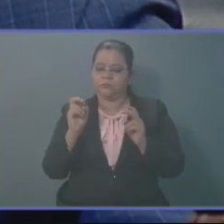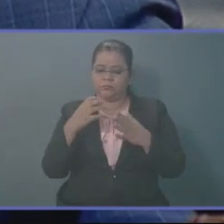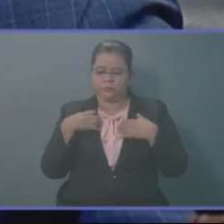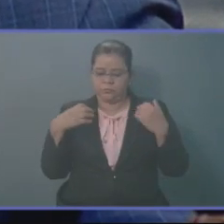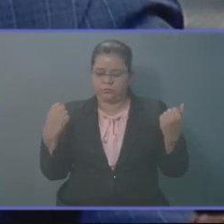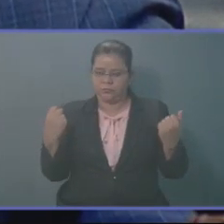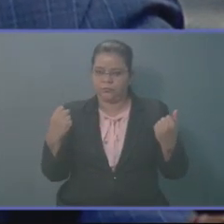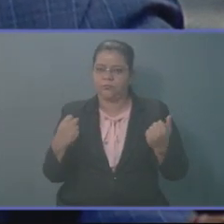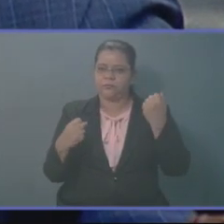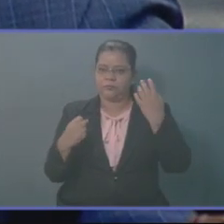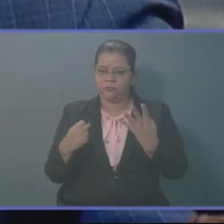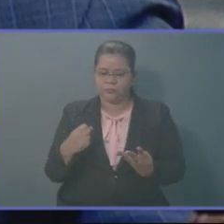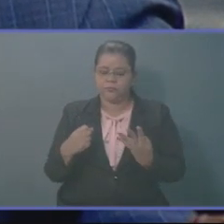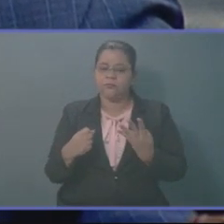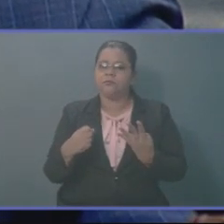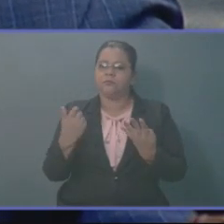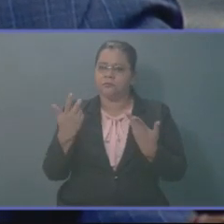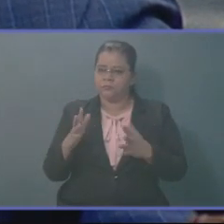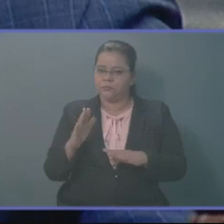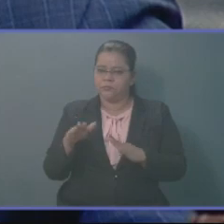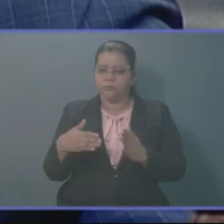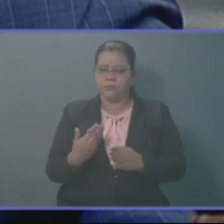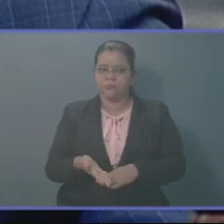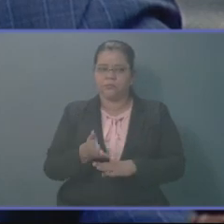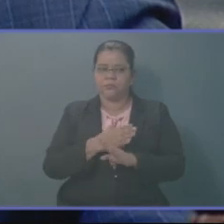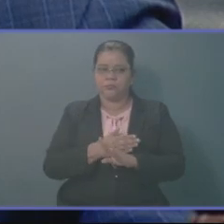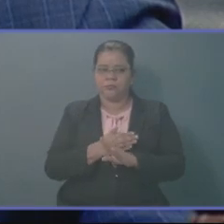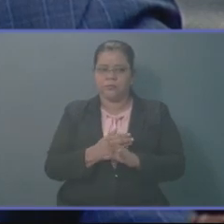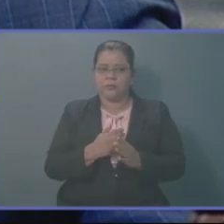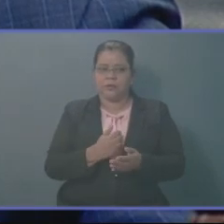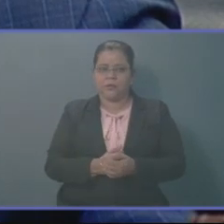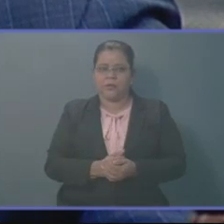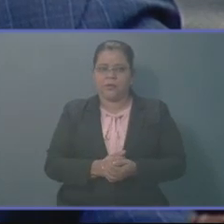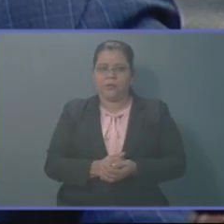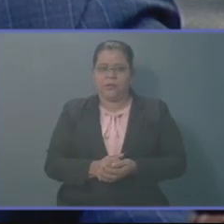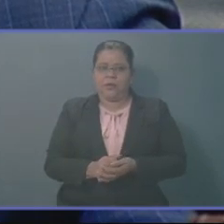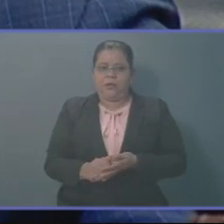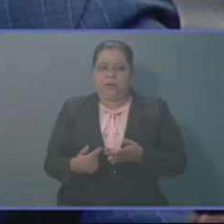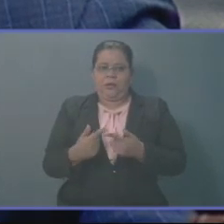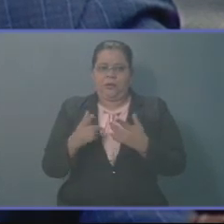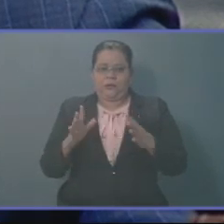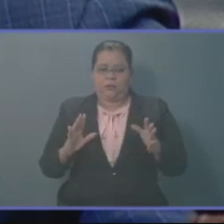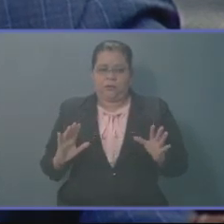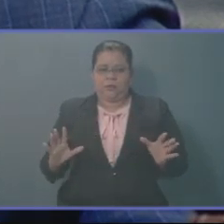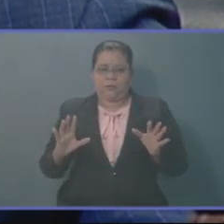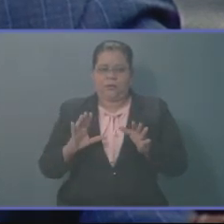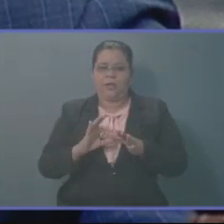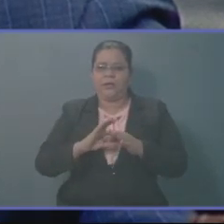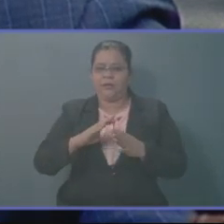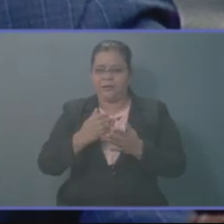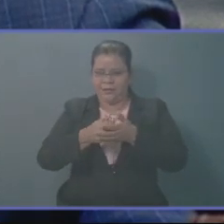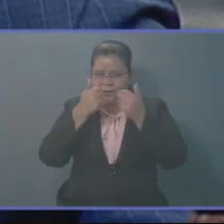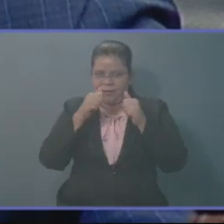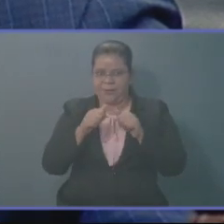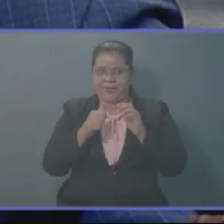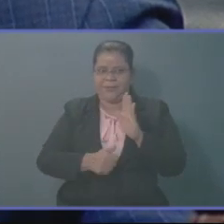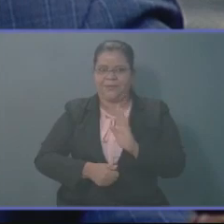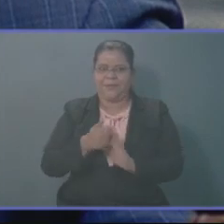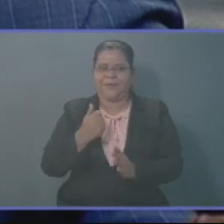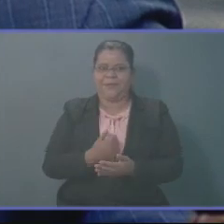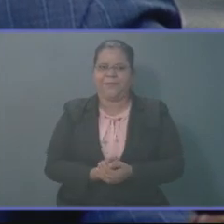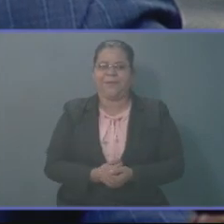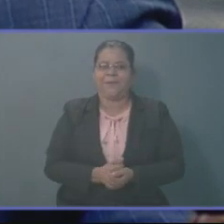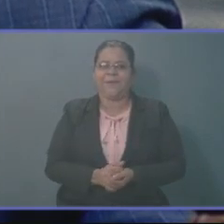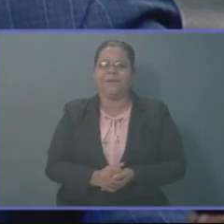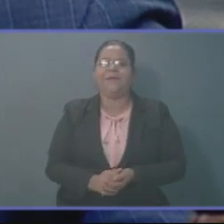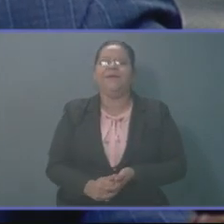4. Que para la consecución de lo anterior se ha gestionado con el Banco Internacional de Reconstrucción y Fomento, BIRF, un